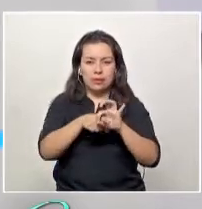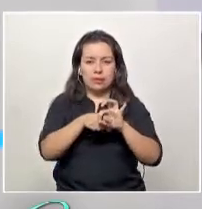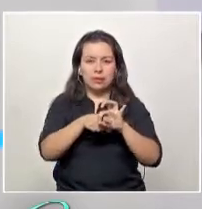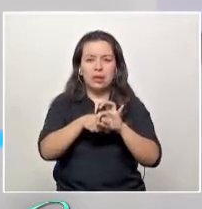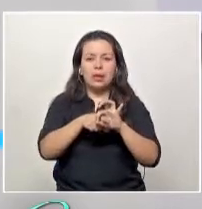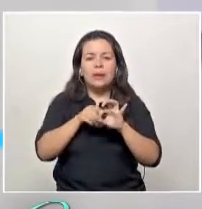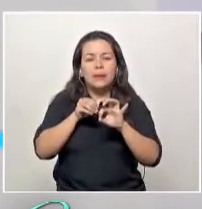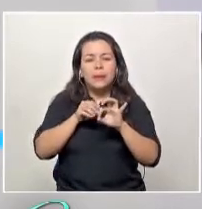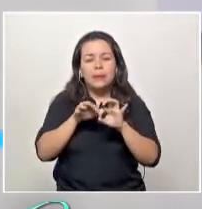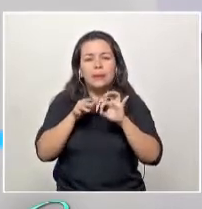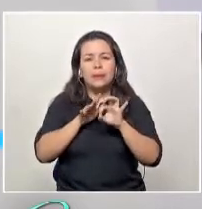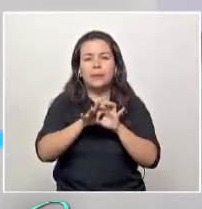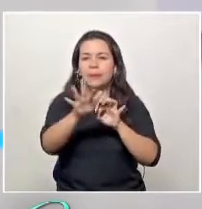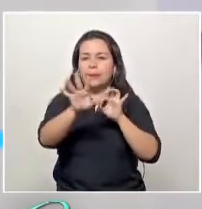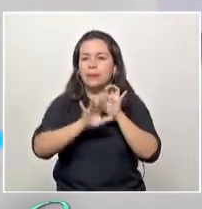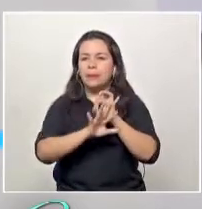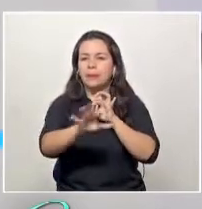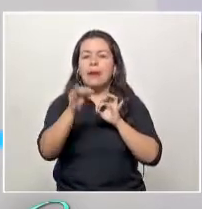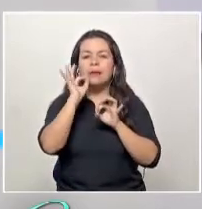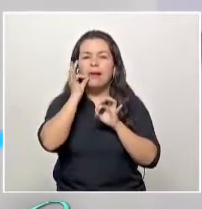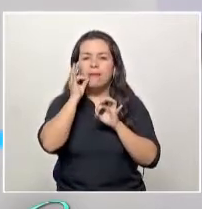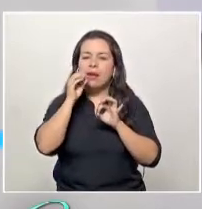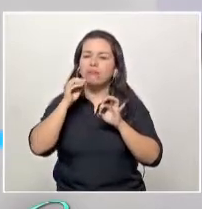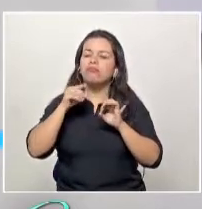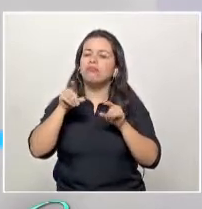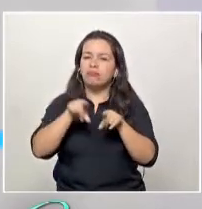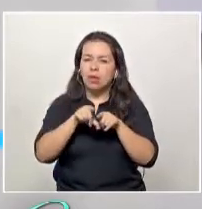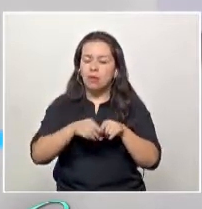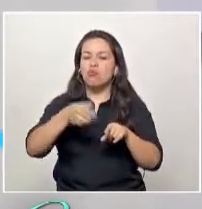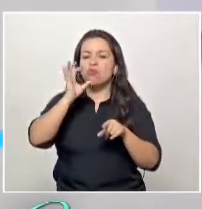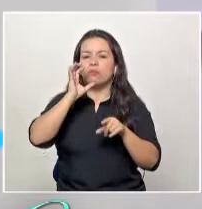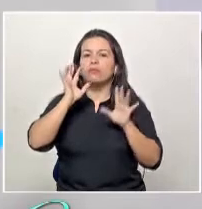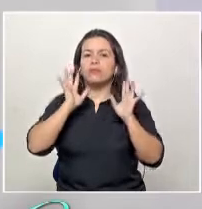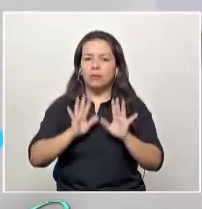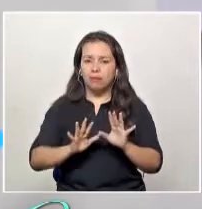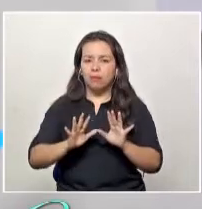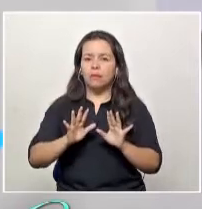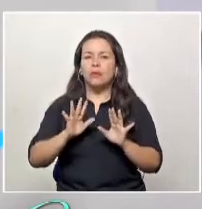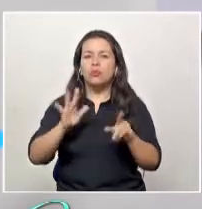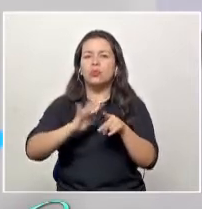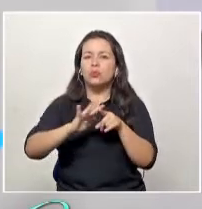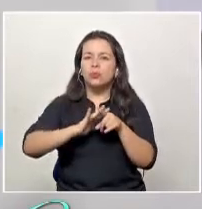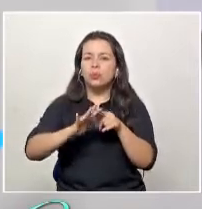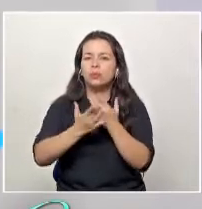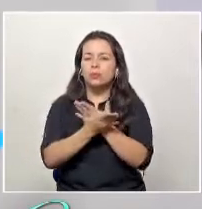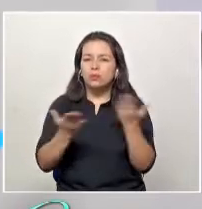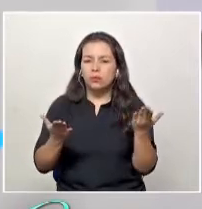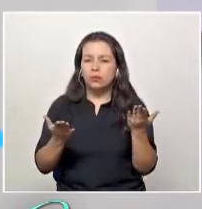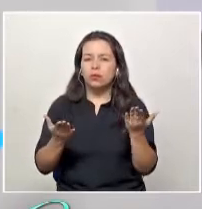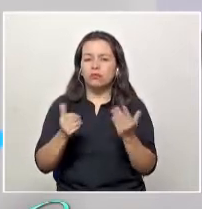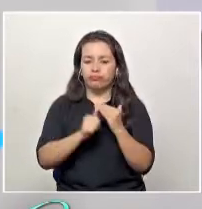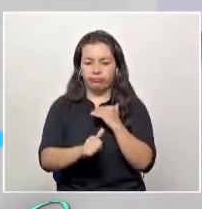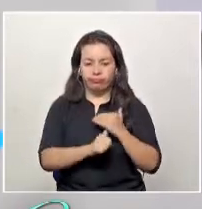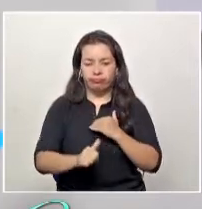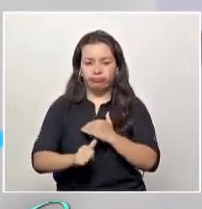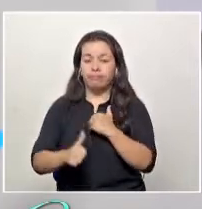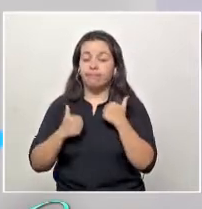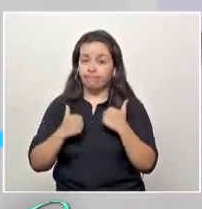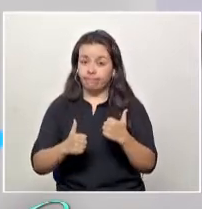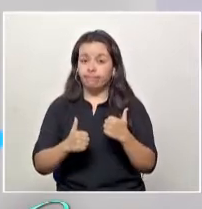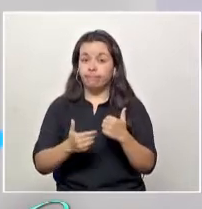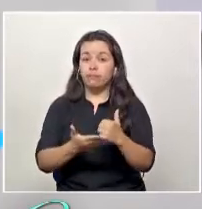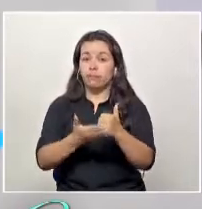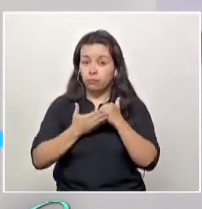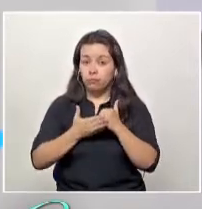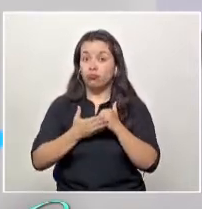bajas de café, hacemos estas, aplicaciones o estos enemas que nos han dado